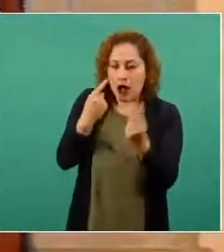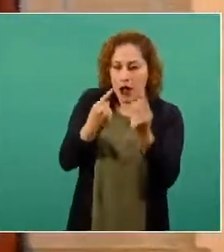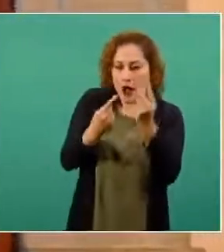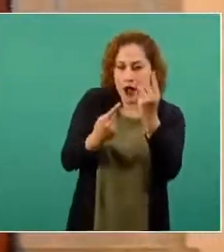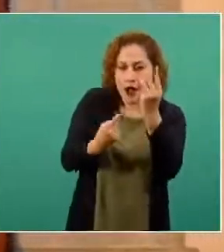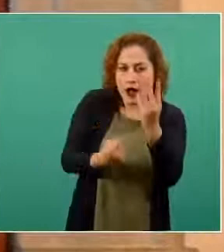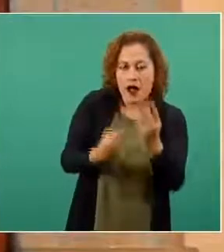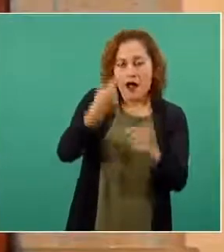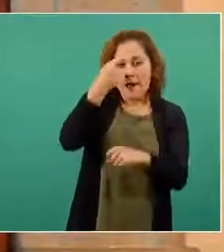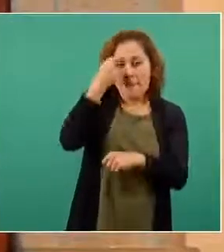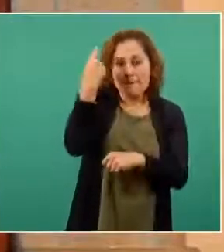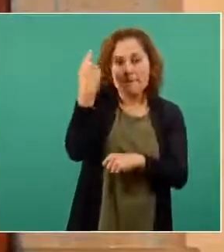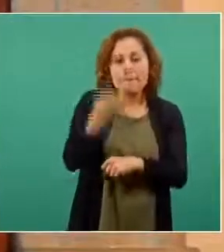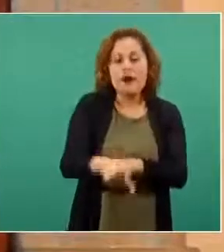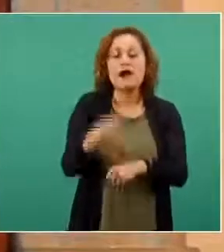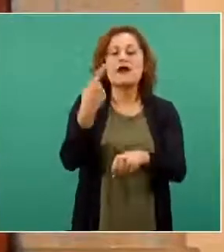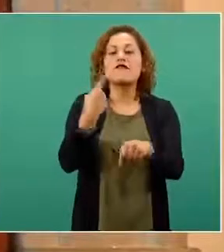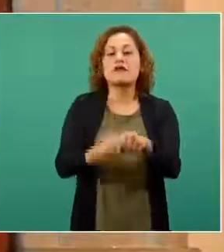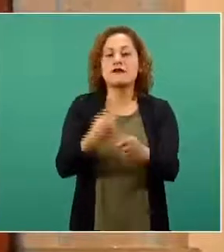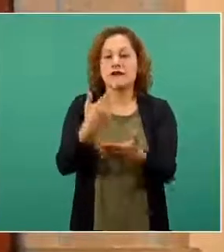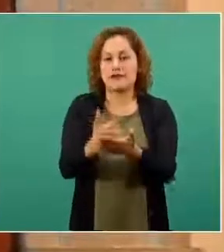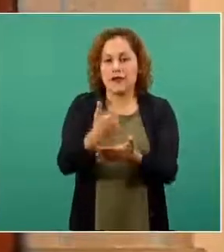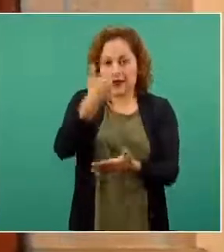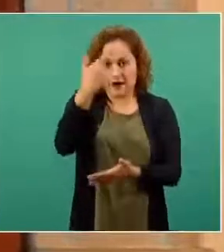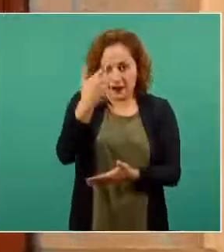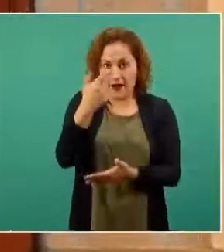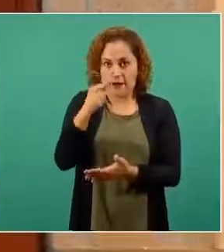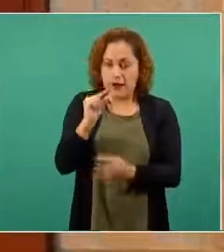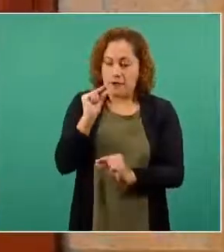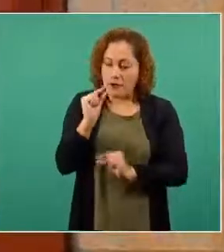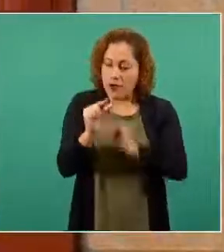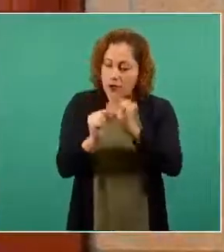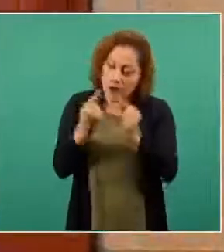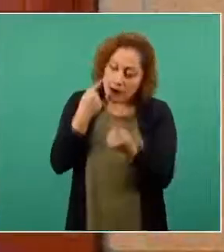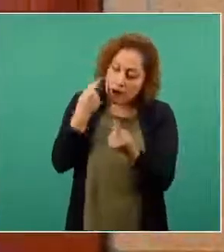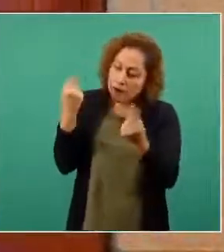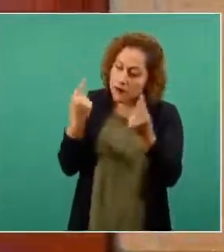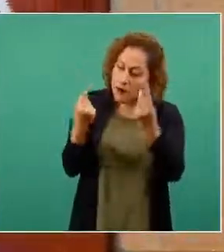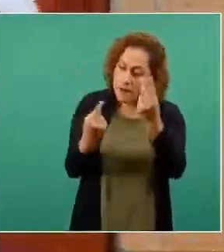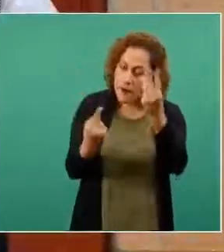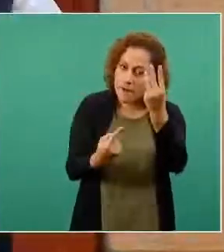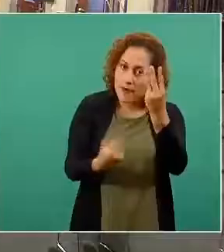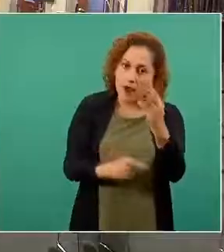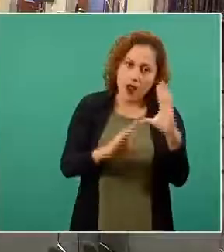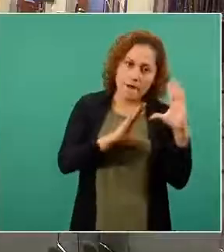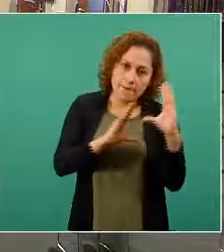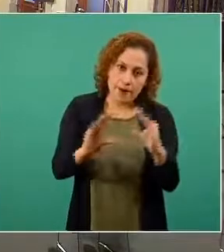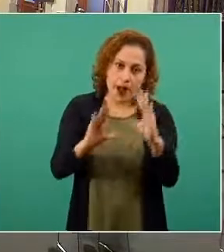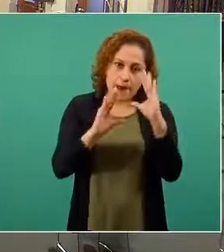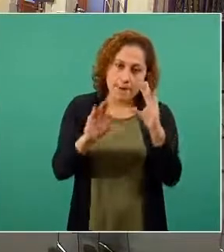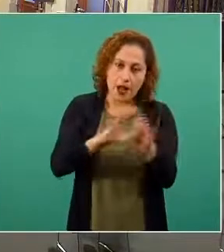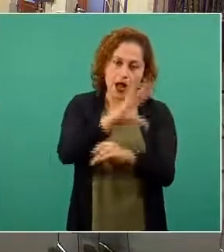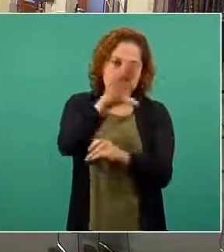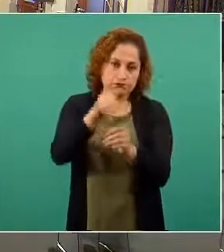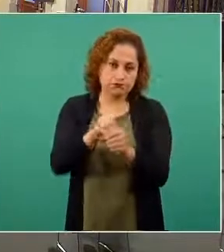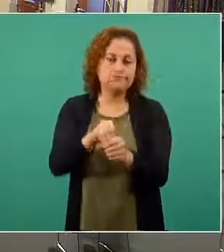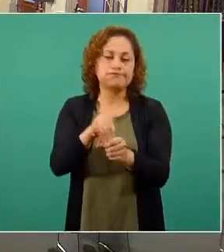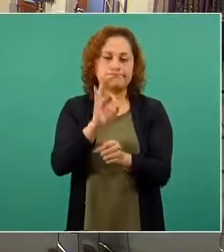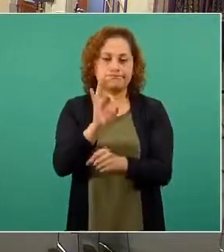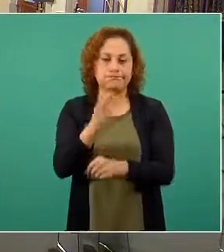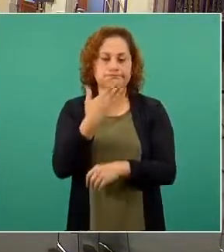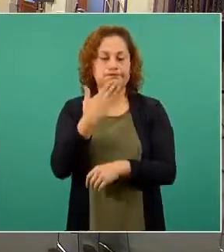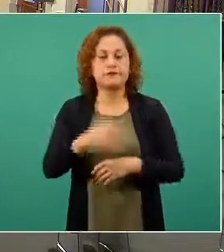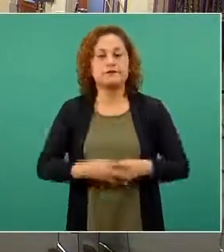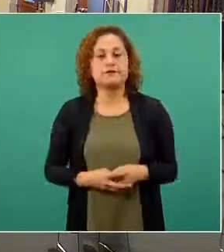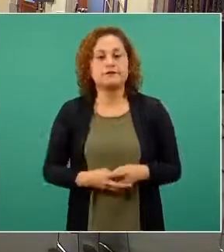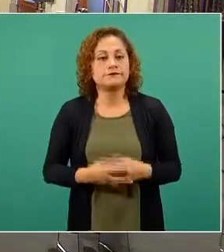en este caso, para poderle ofrecer los mayores beneficios de educación en este caso. Desde